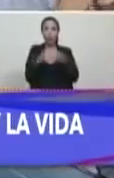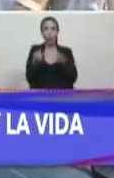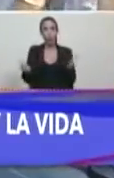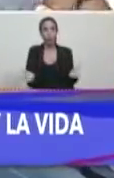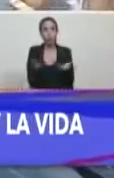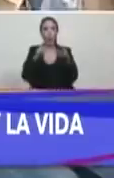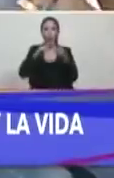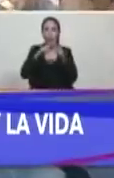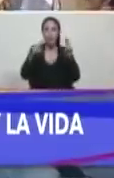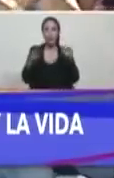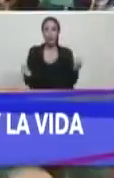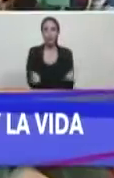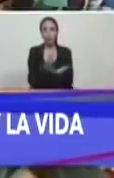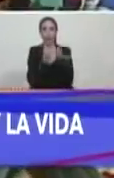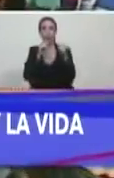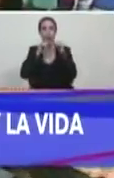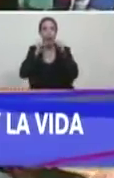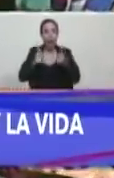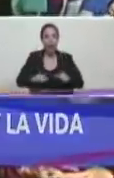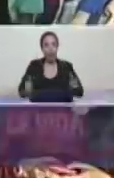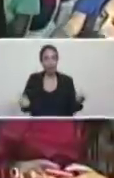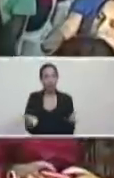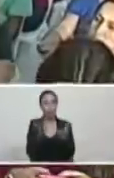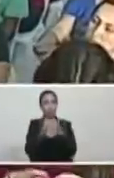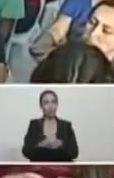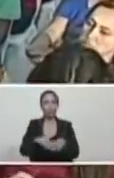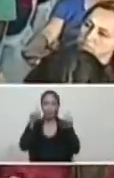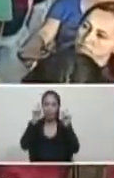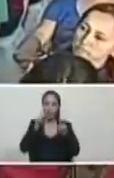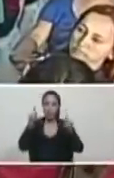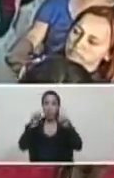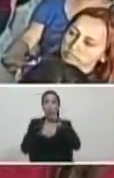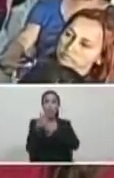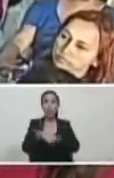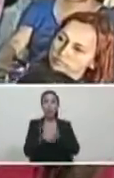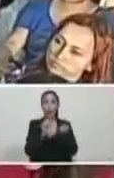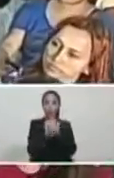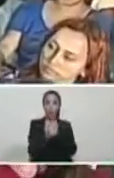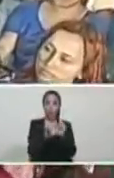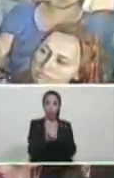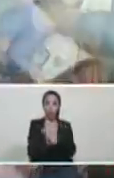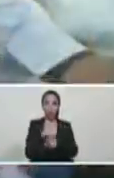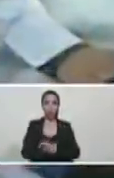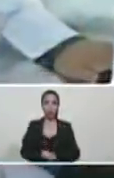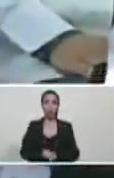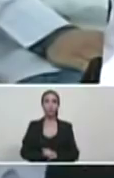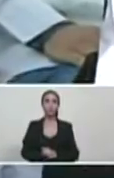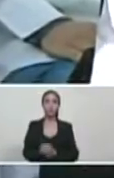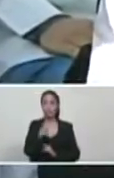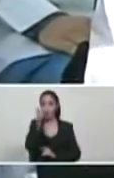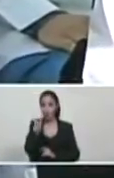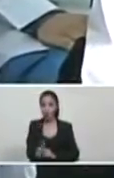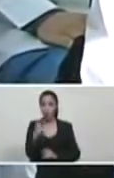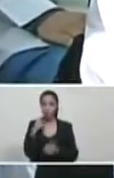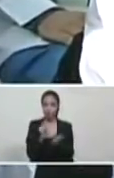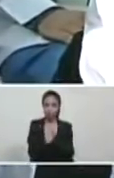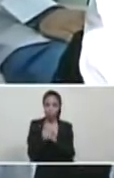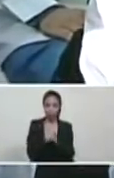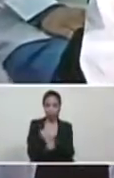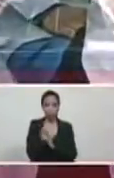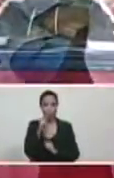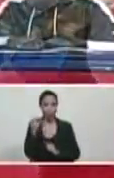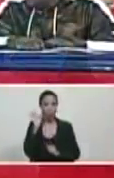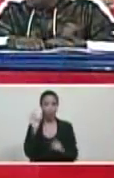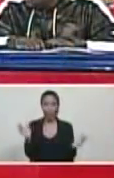llevar su arte. Le hago un llamado a todos los deportistas, Mimú, a todos los deportistas del país, a todos,